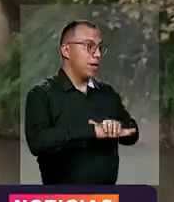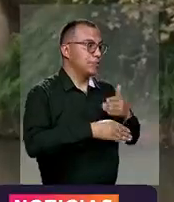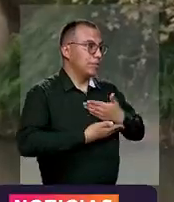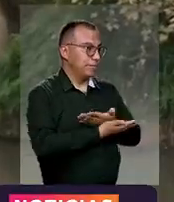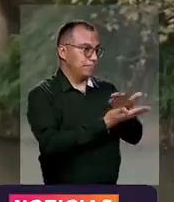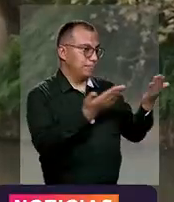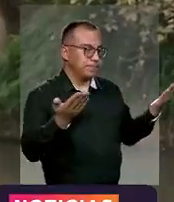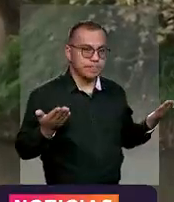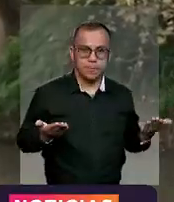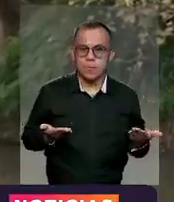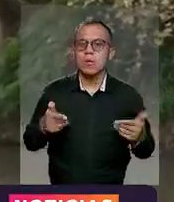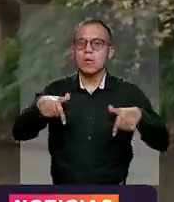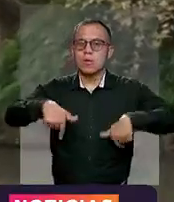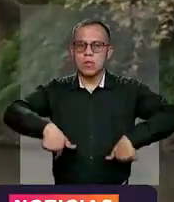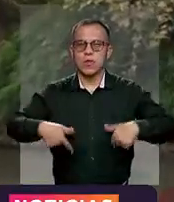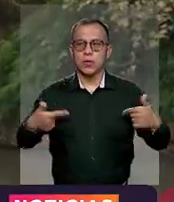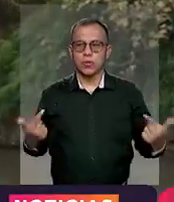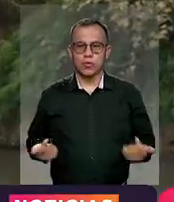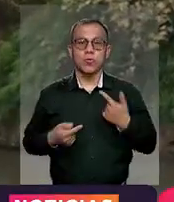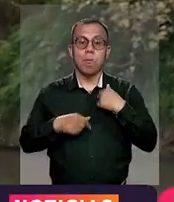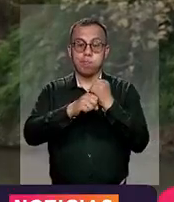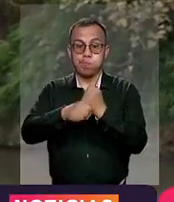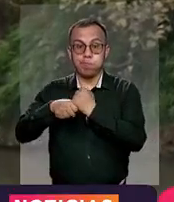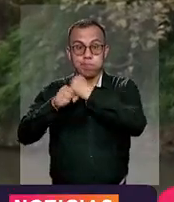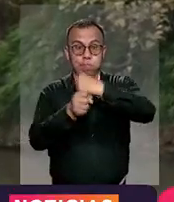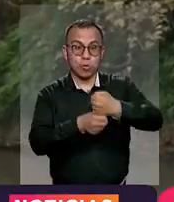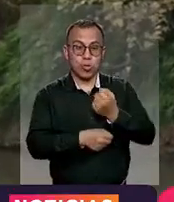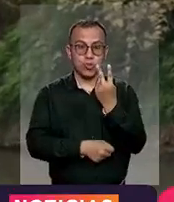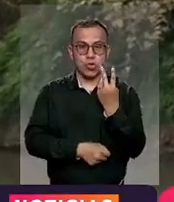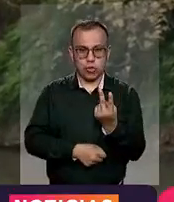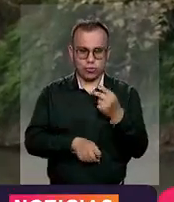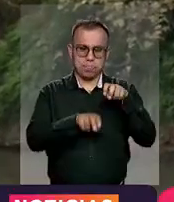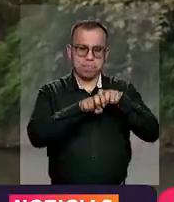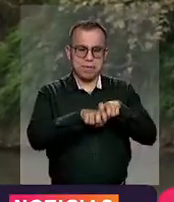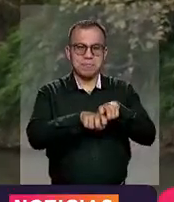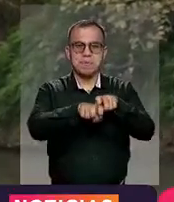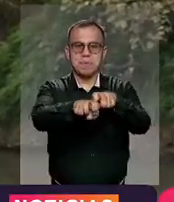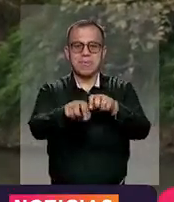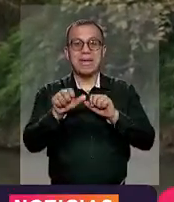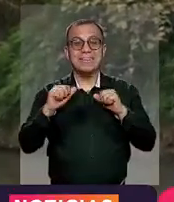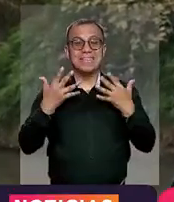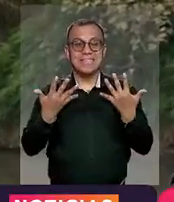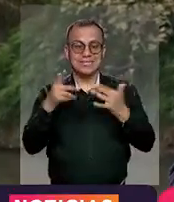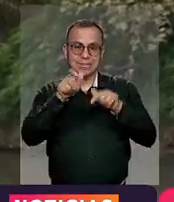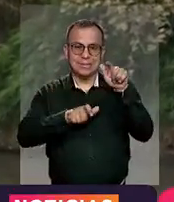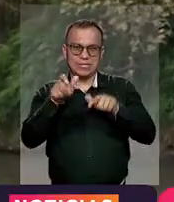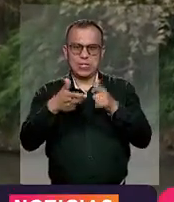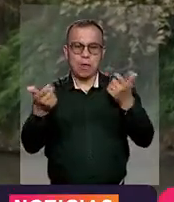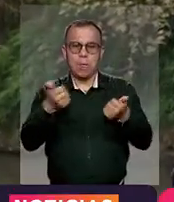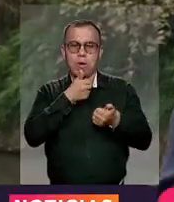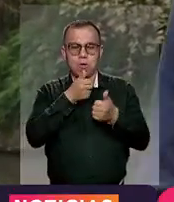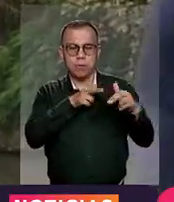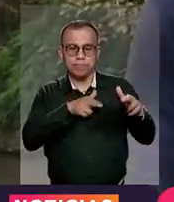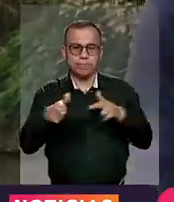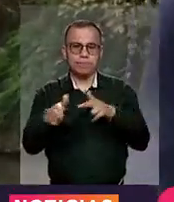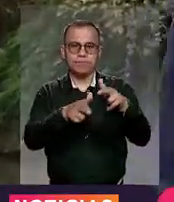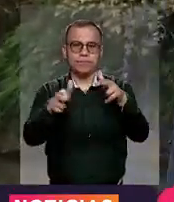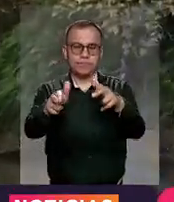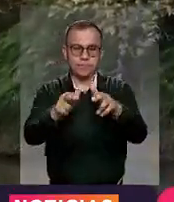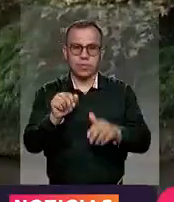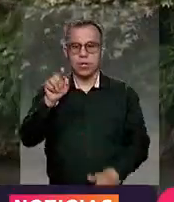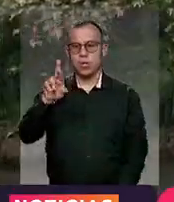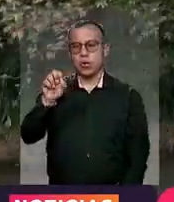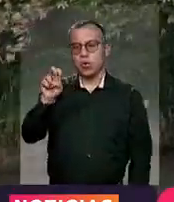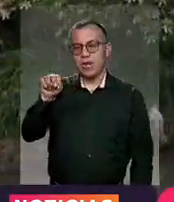ustedes. Avanza con 2 botes y cerca de 20 hombres el operativo de barrido en el río Tunjuelito. Rolando Forero,